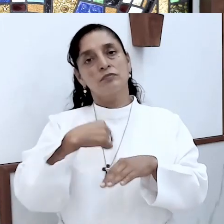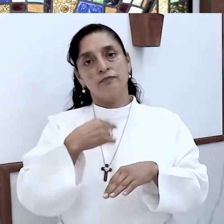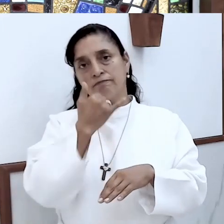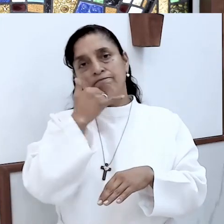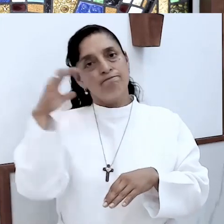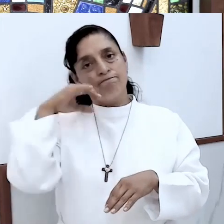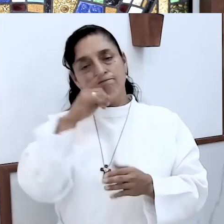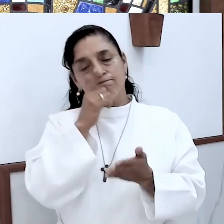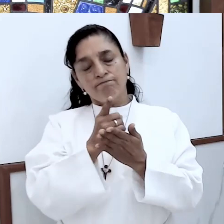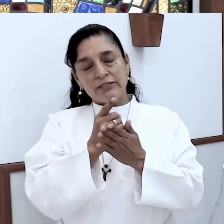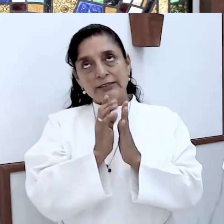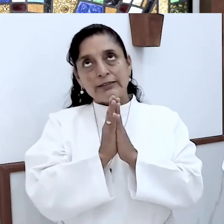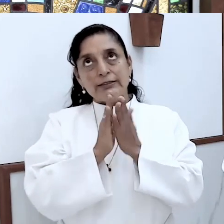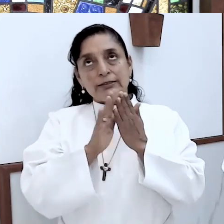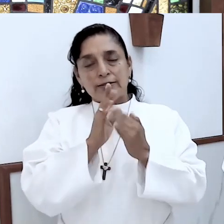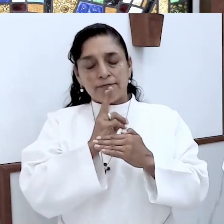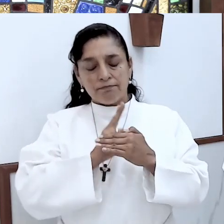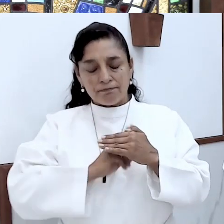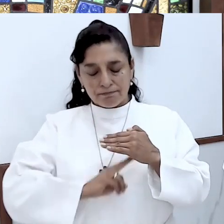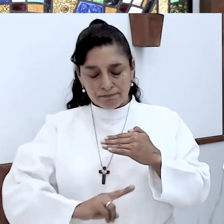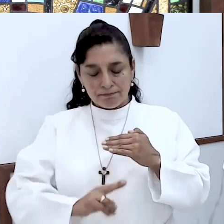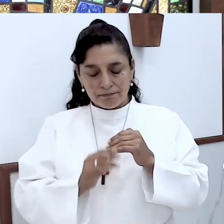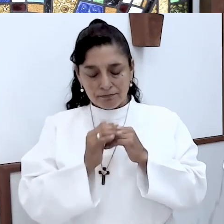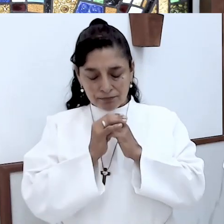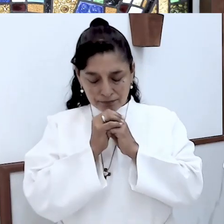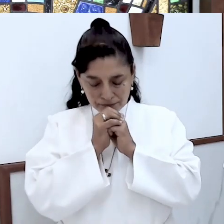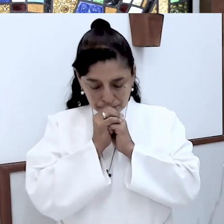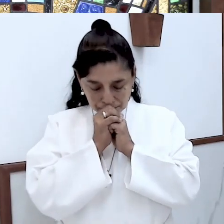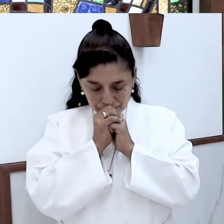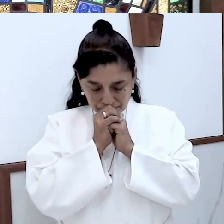humildad nuestros pecados.